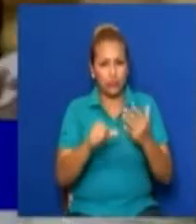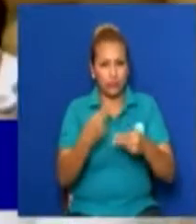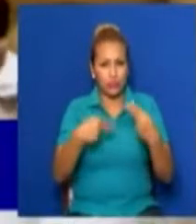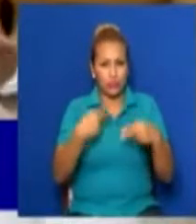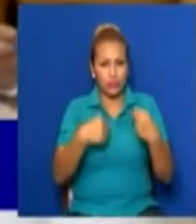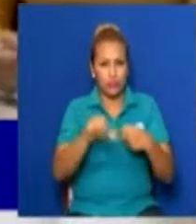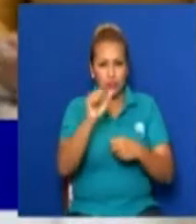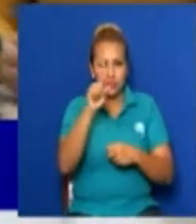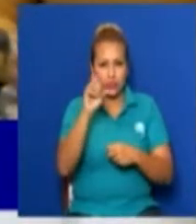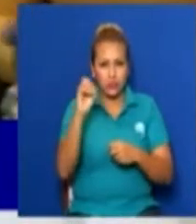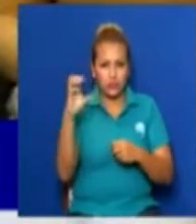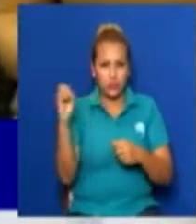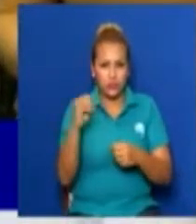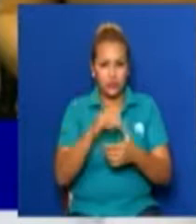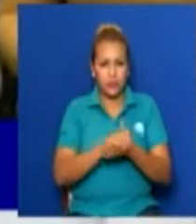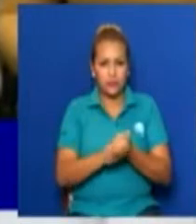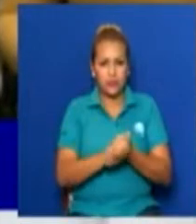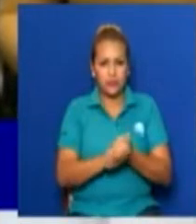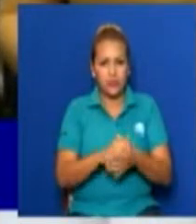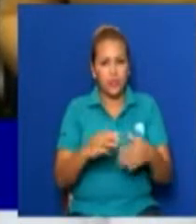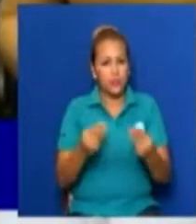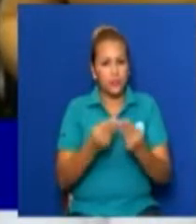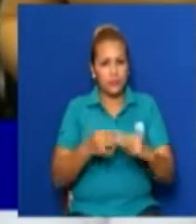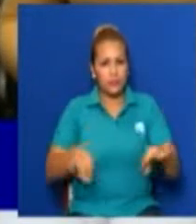Organización Internacional del Trabajo.